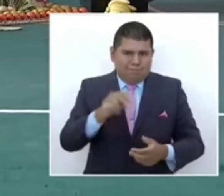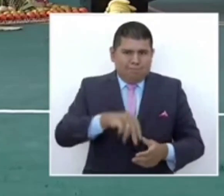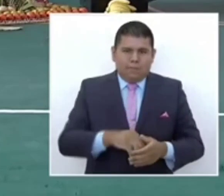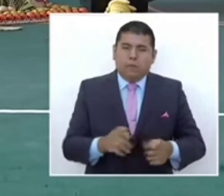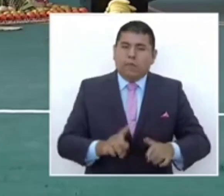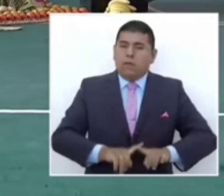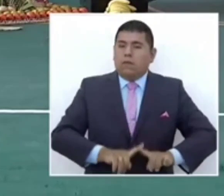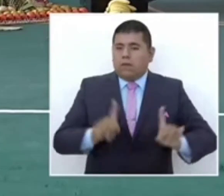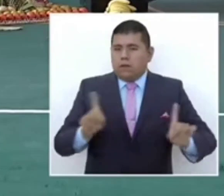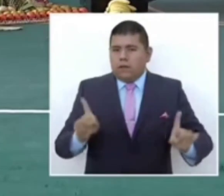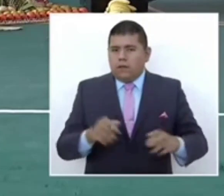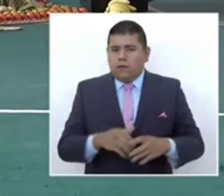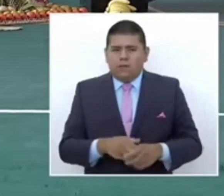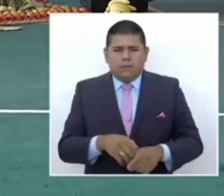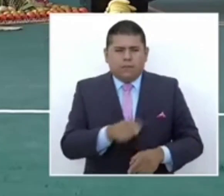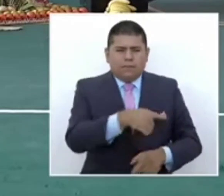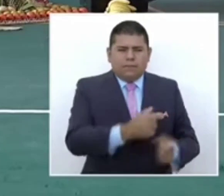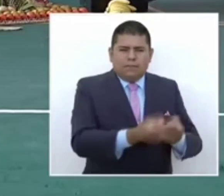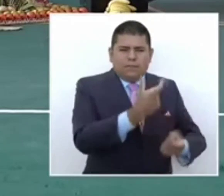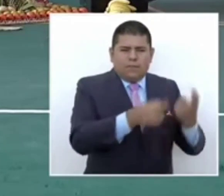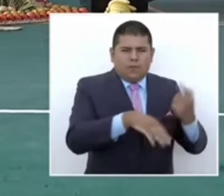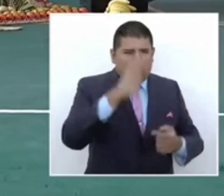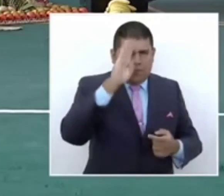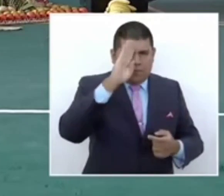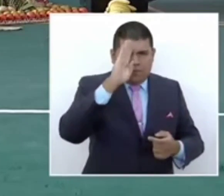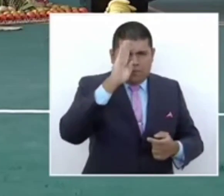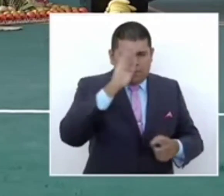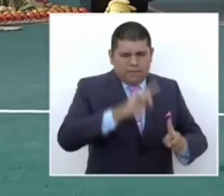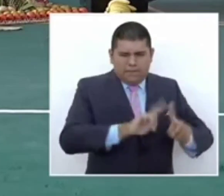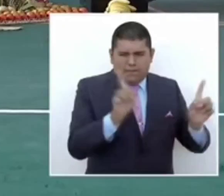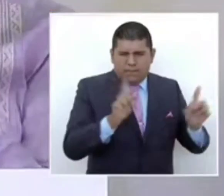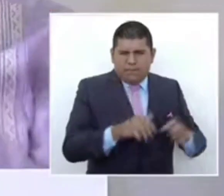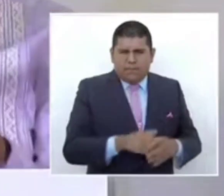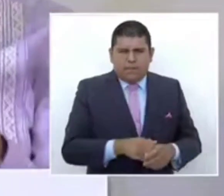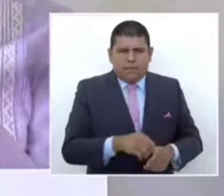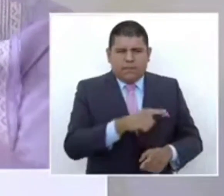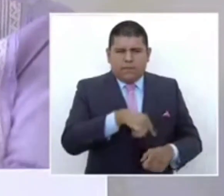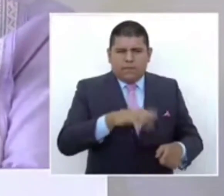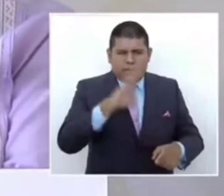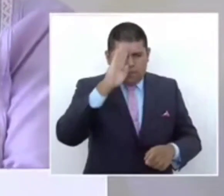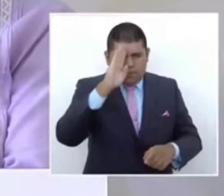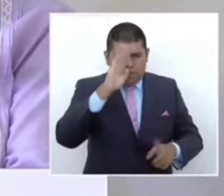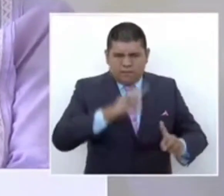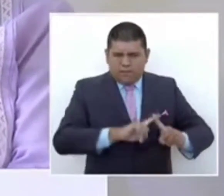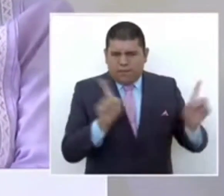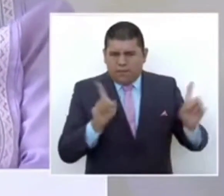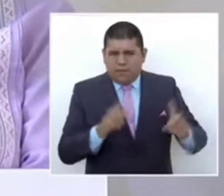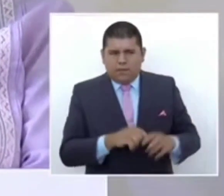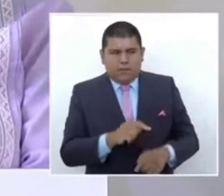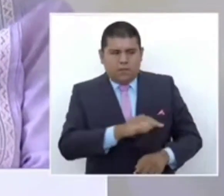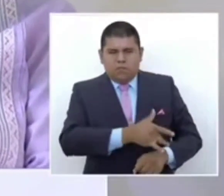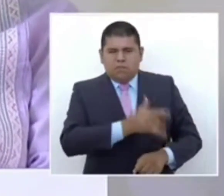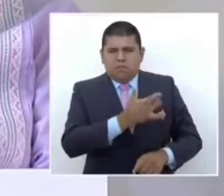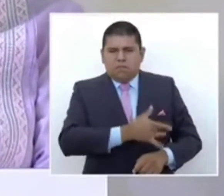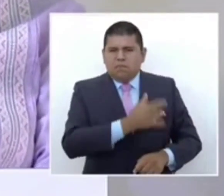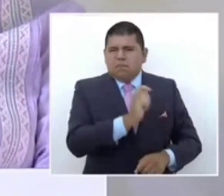Los neoliberales pensaban de otra manera, que si se